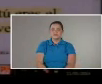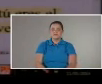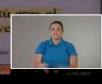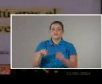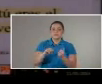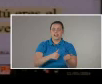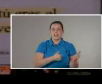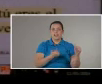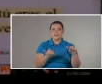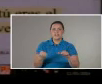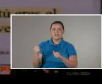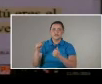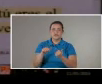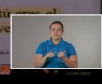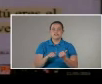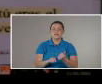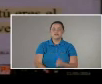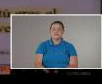¡Aleluya!